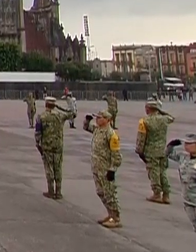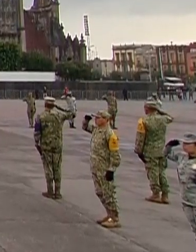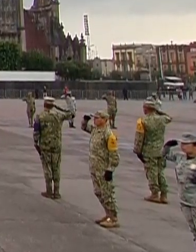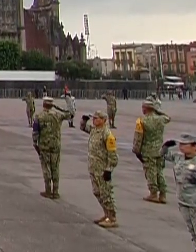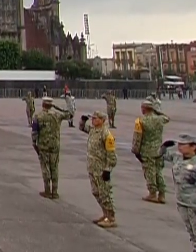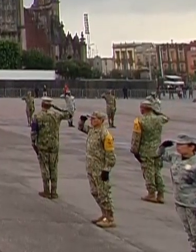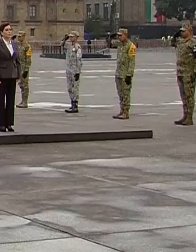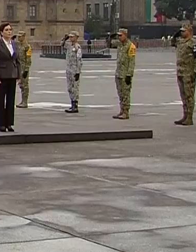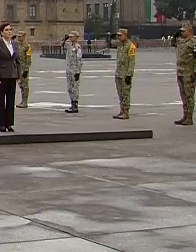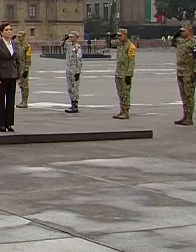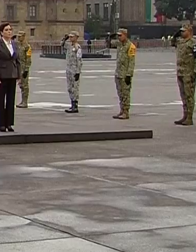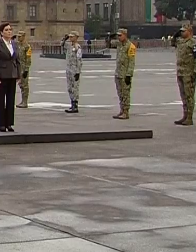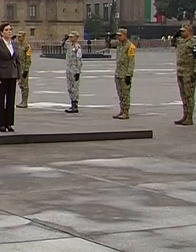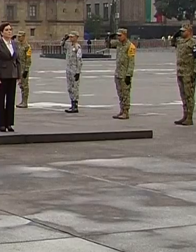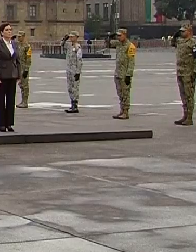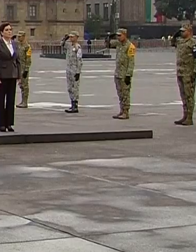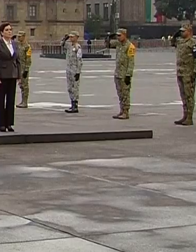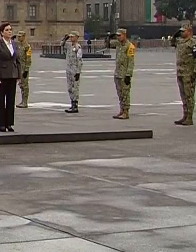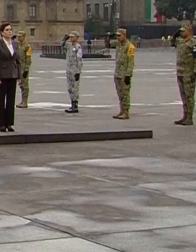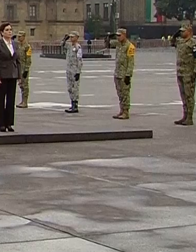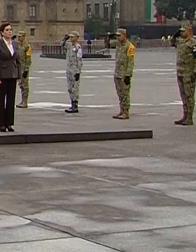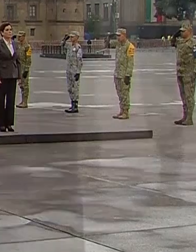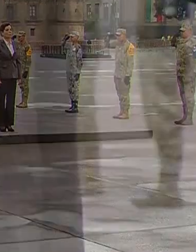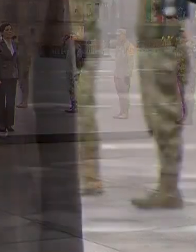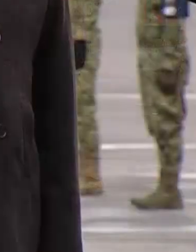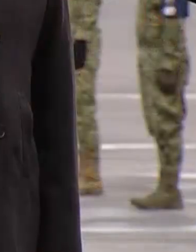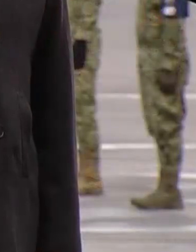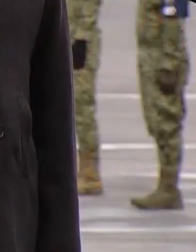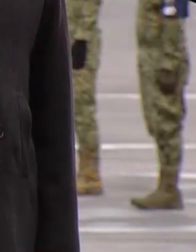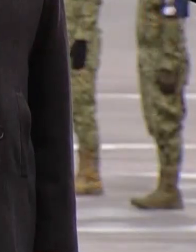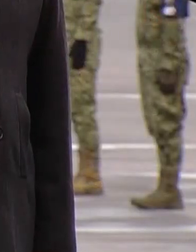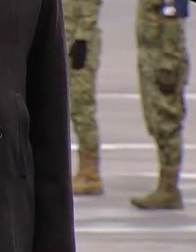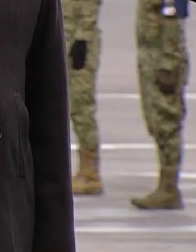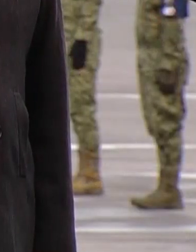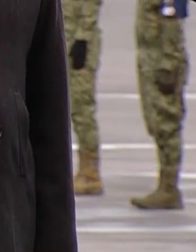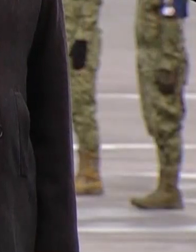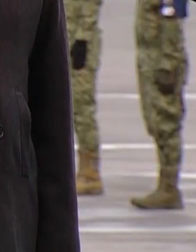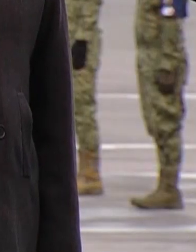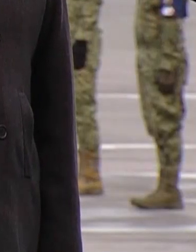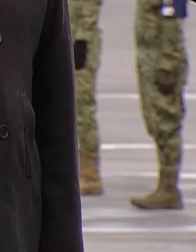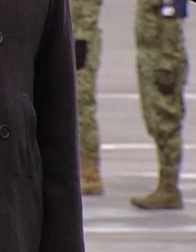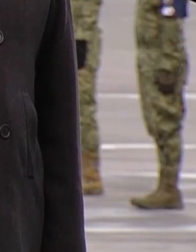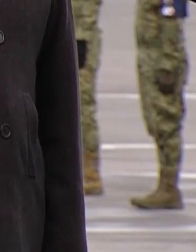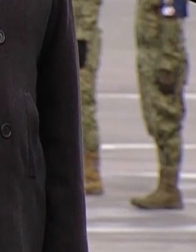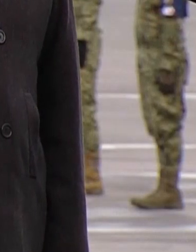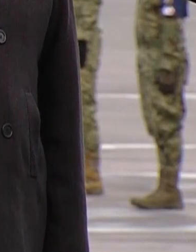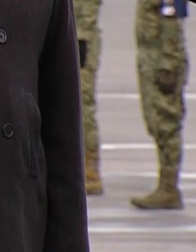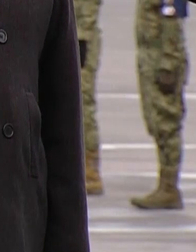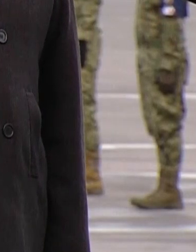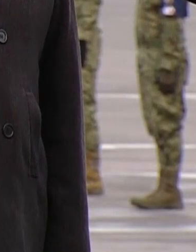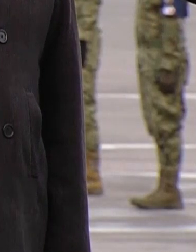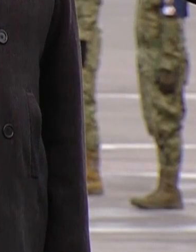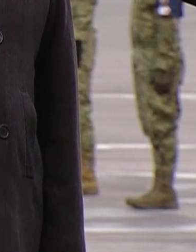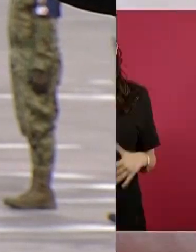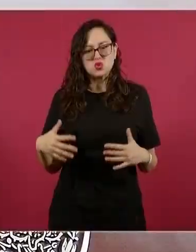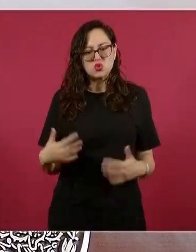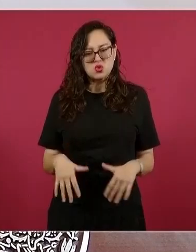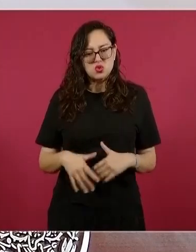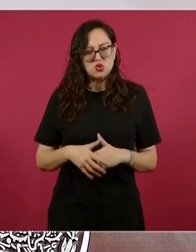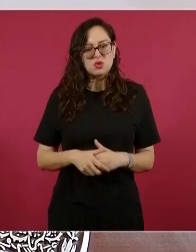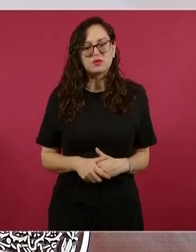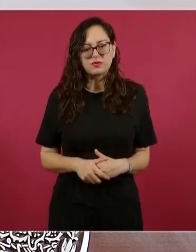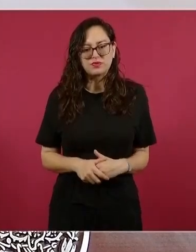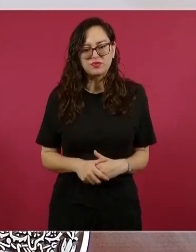1985, el de 2017, que se padecieron el mismo día, 19 de septiembre.